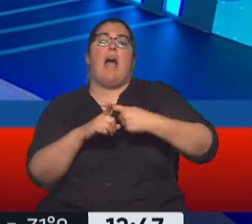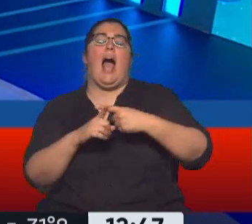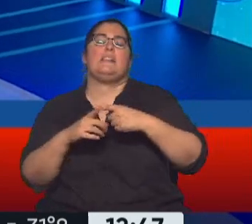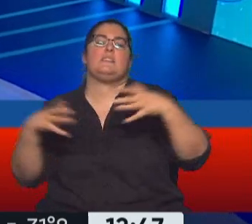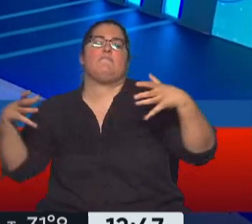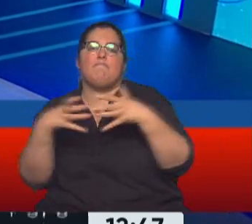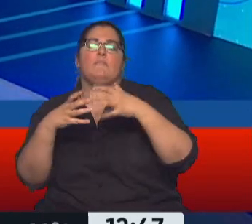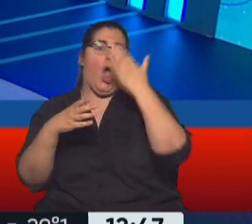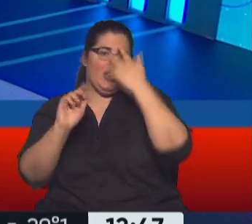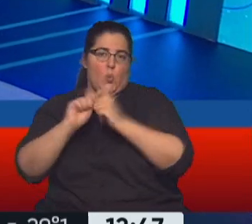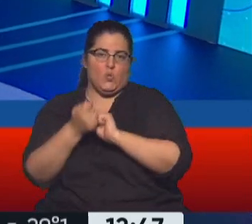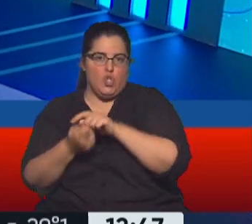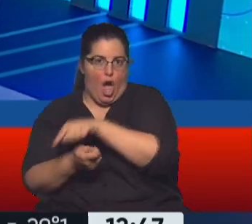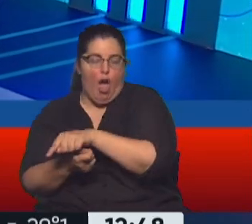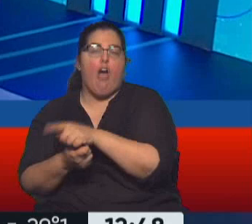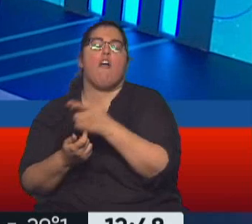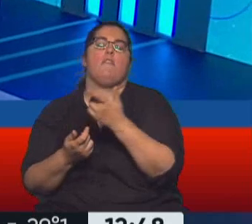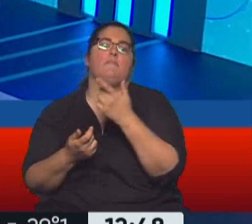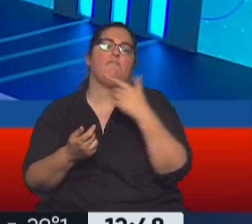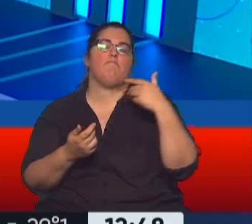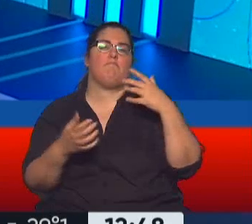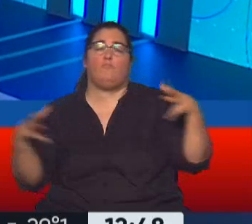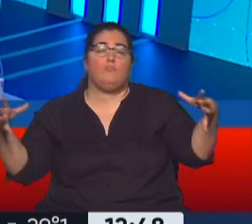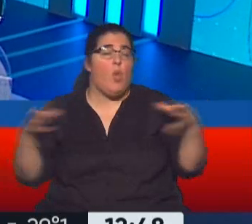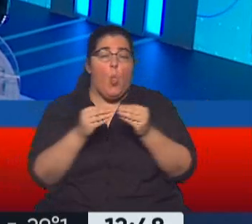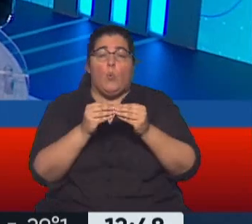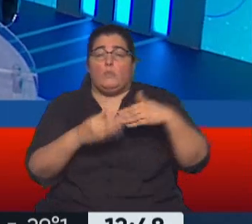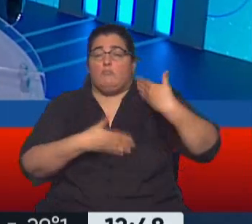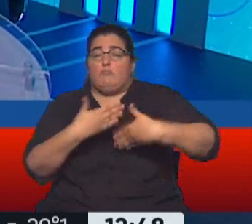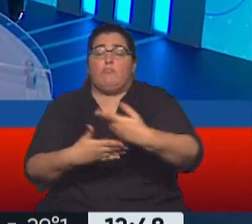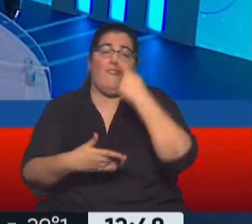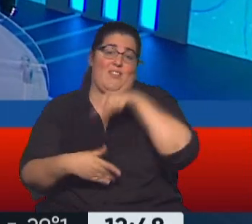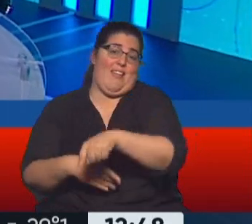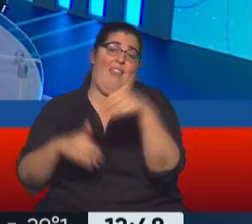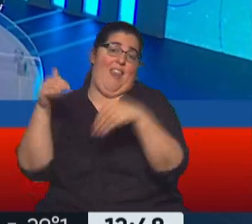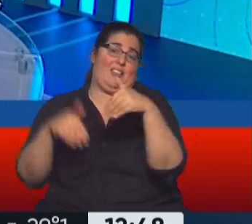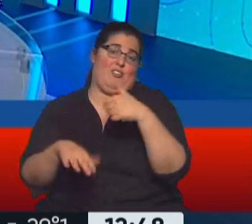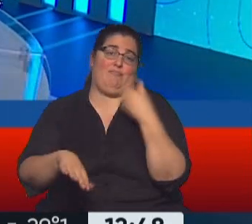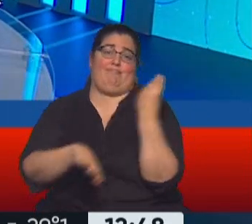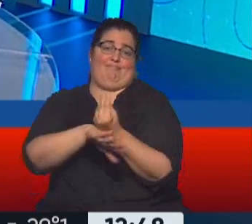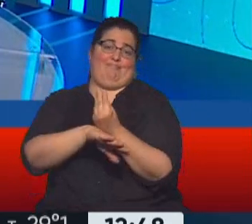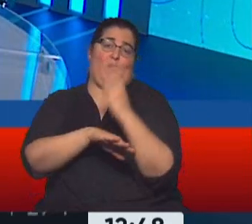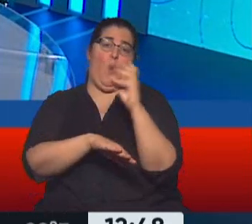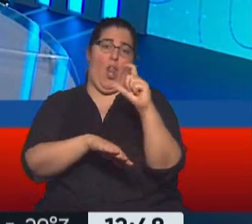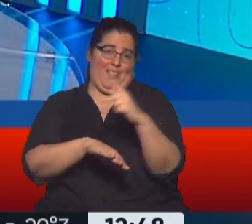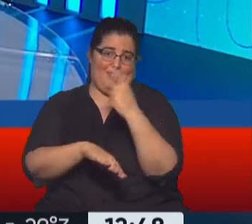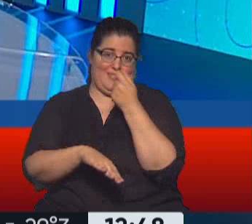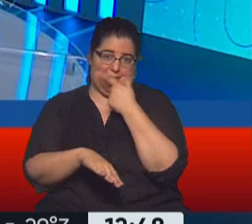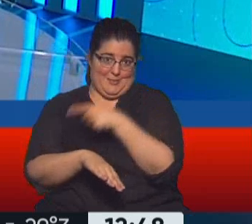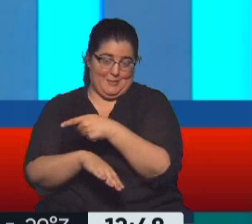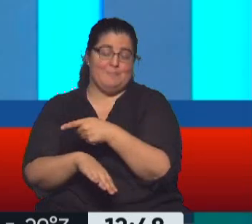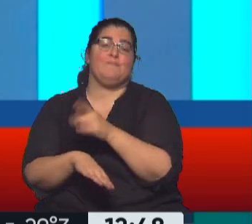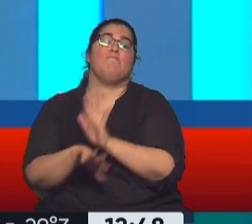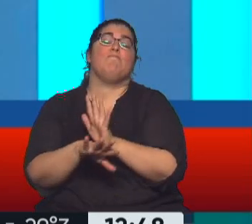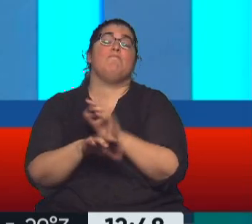proceso que decanta finalmente en esta elección y en la elección de Boric. Que efectivamente lo que reclama es eso y